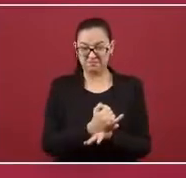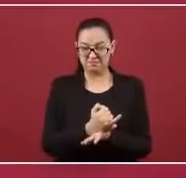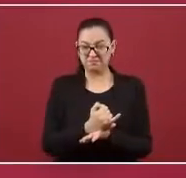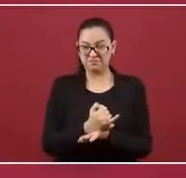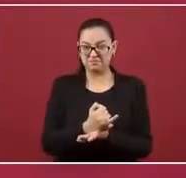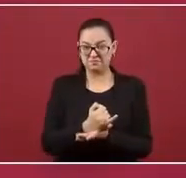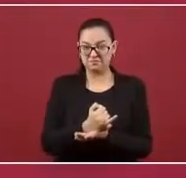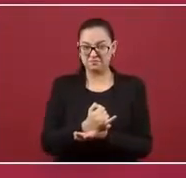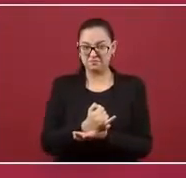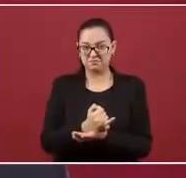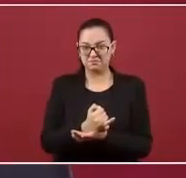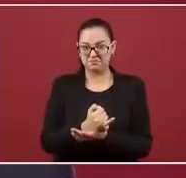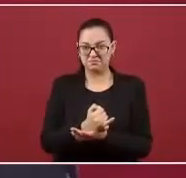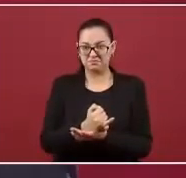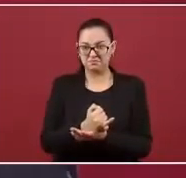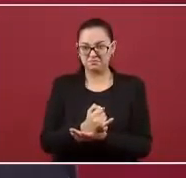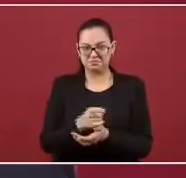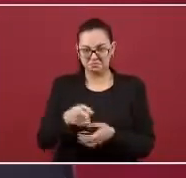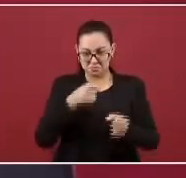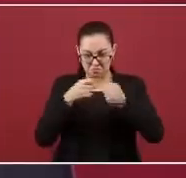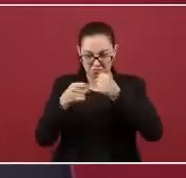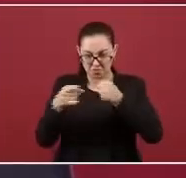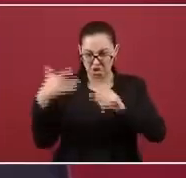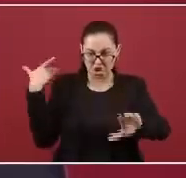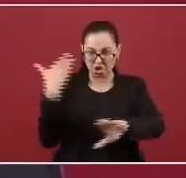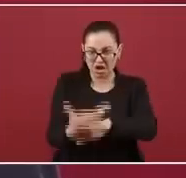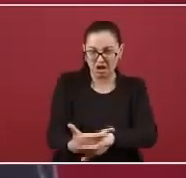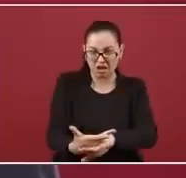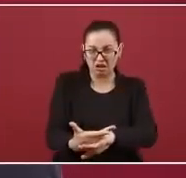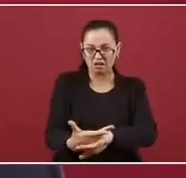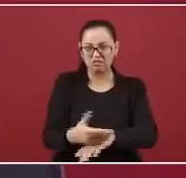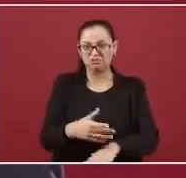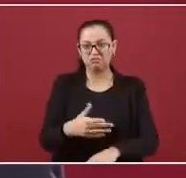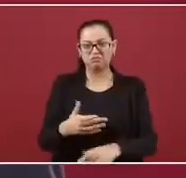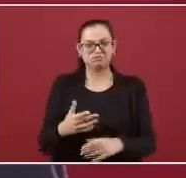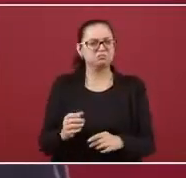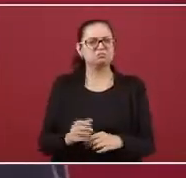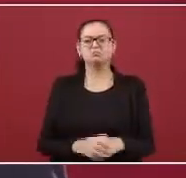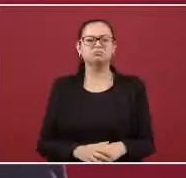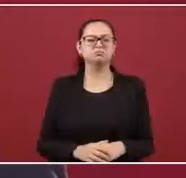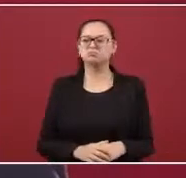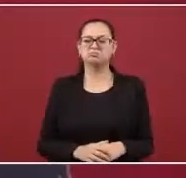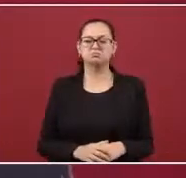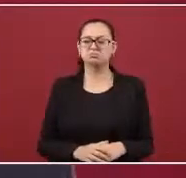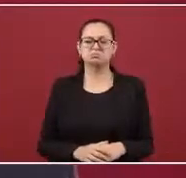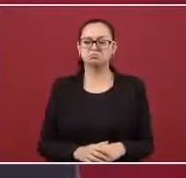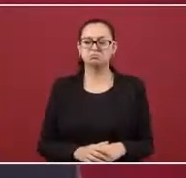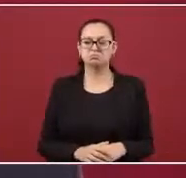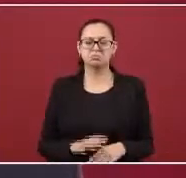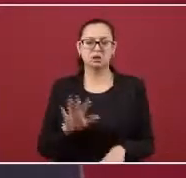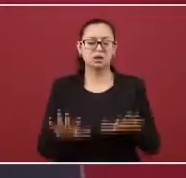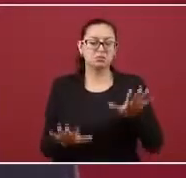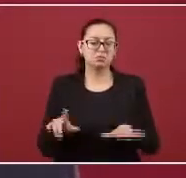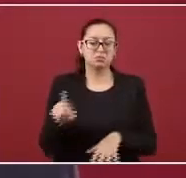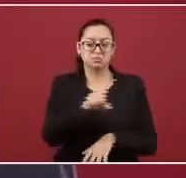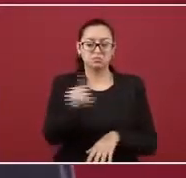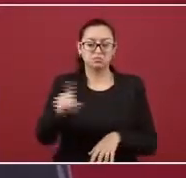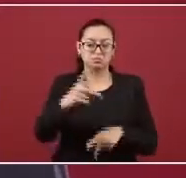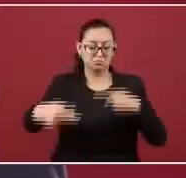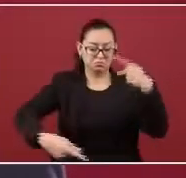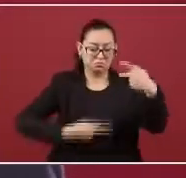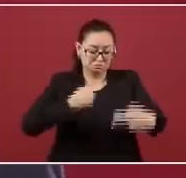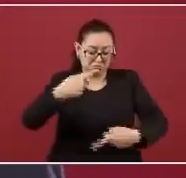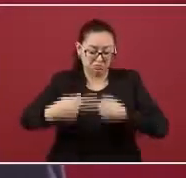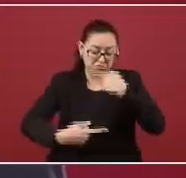Ningún tipo de cuestionamiento a los medios. Yo a veces respondo porque